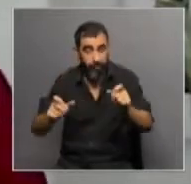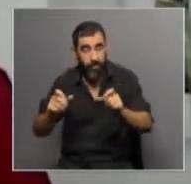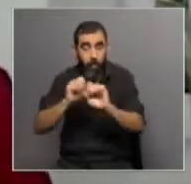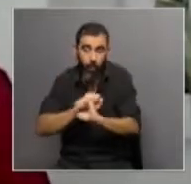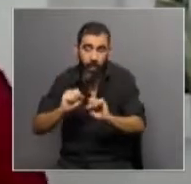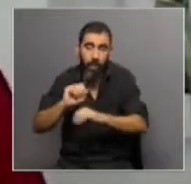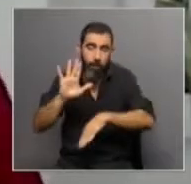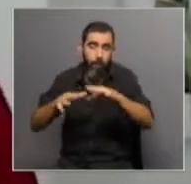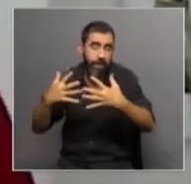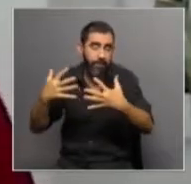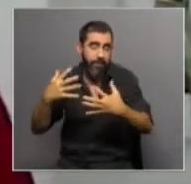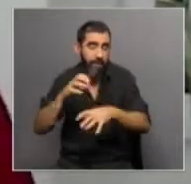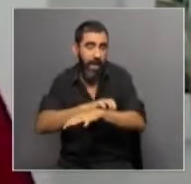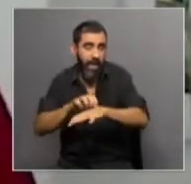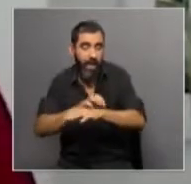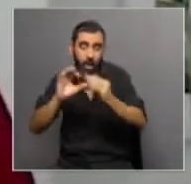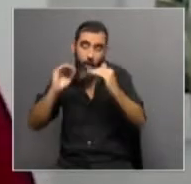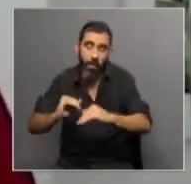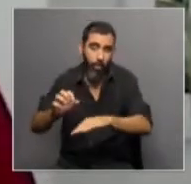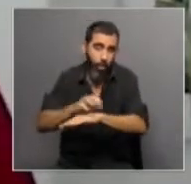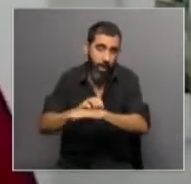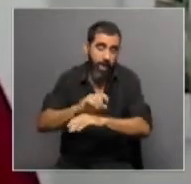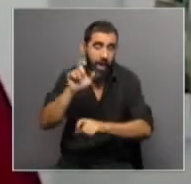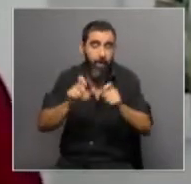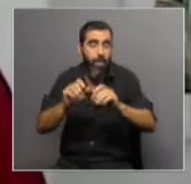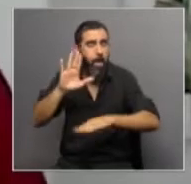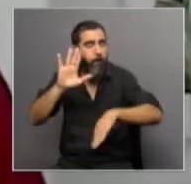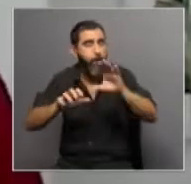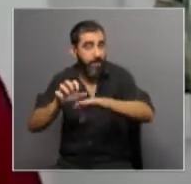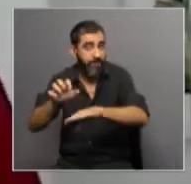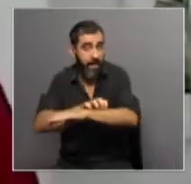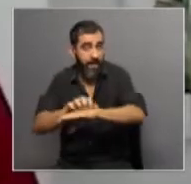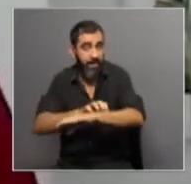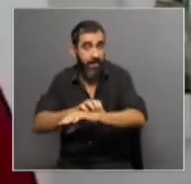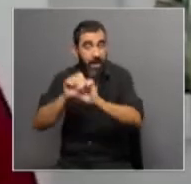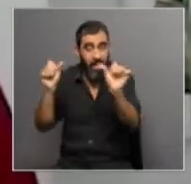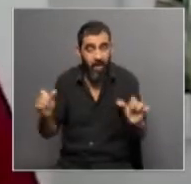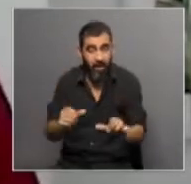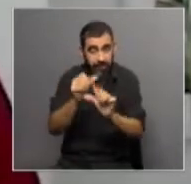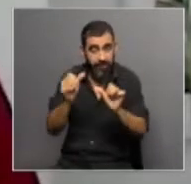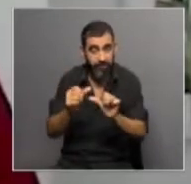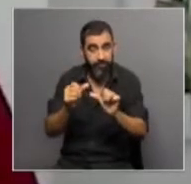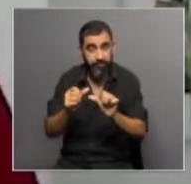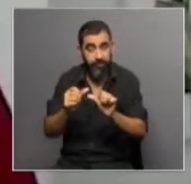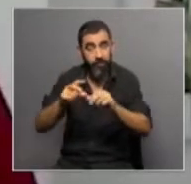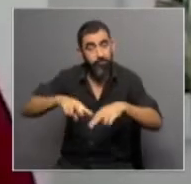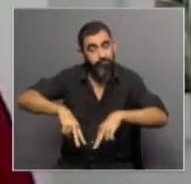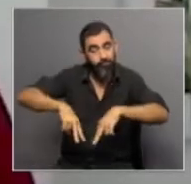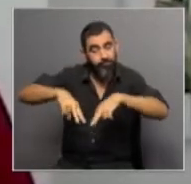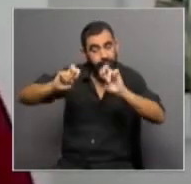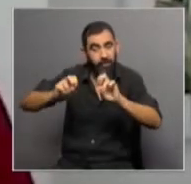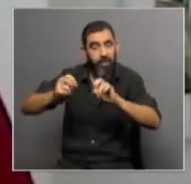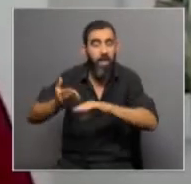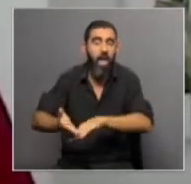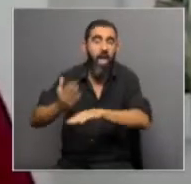menos afectadas a la aruera. Entonces, las personas más afectadas y las menos afectadas, vamos a hacer un ensayo de la